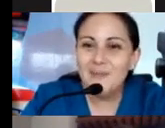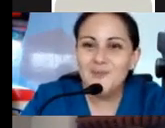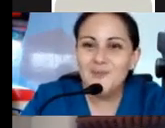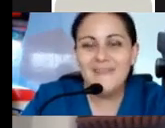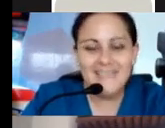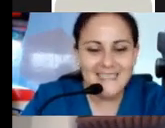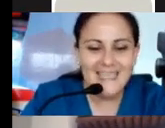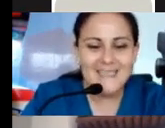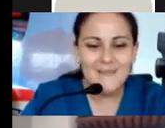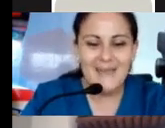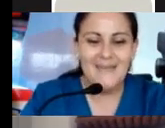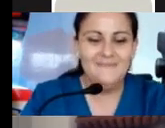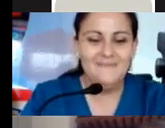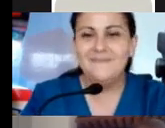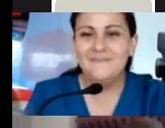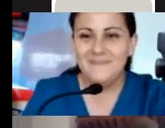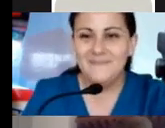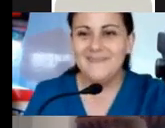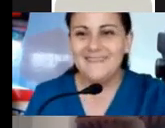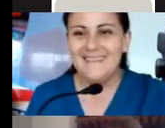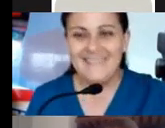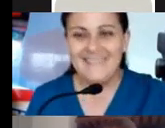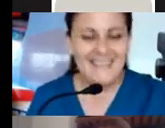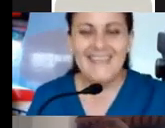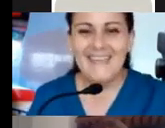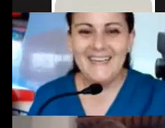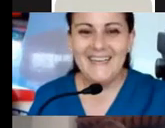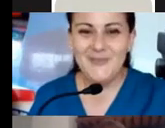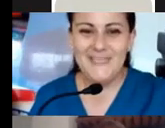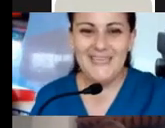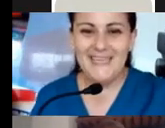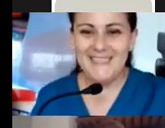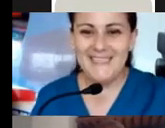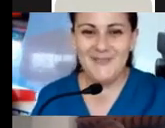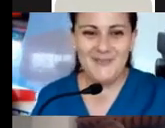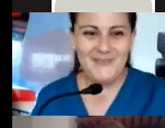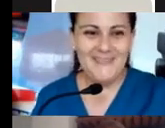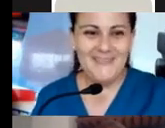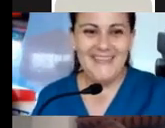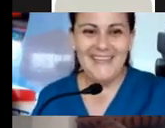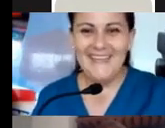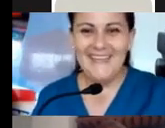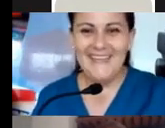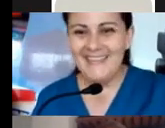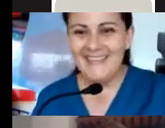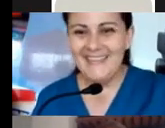les deseamos una bendecida semana. Amén. Muchas gracias a todos.